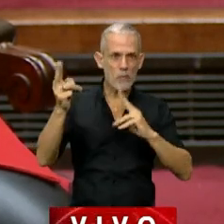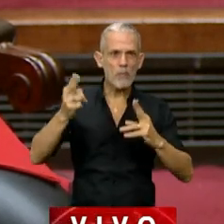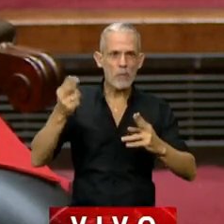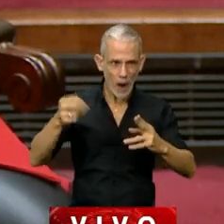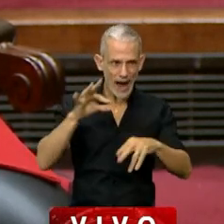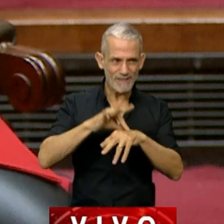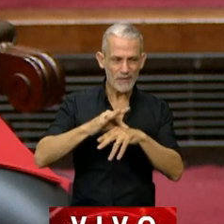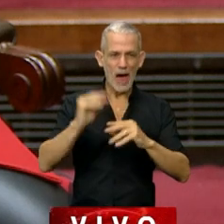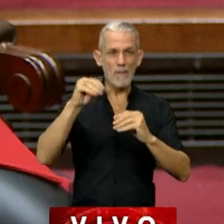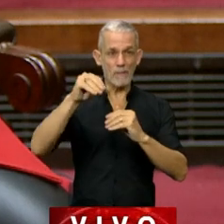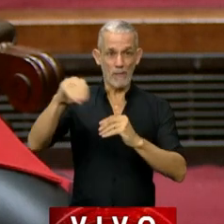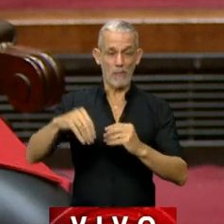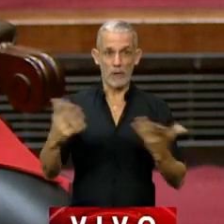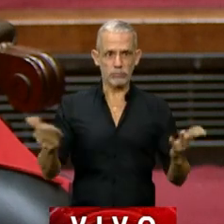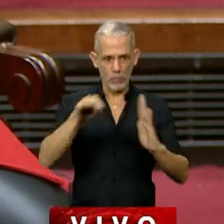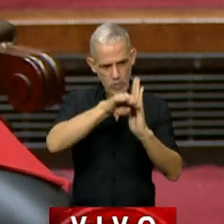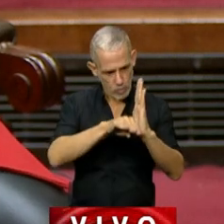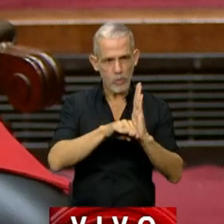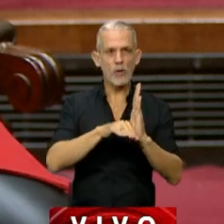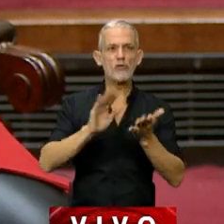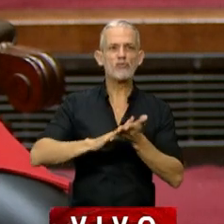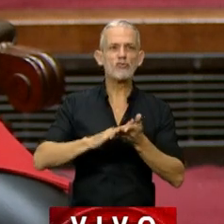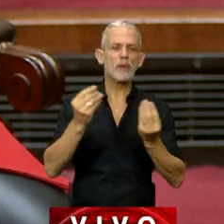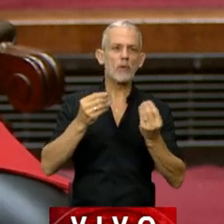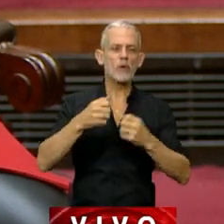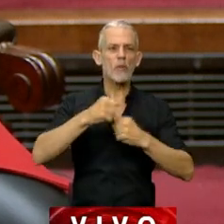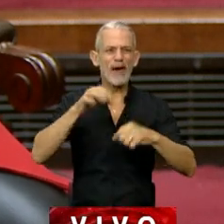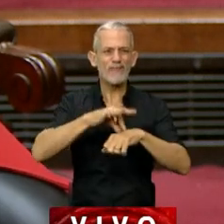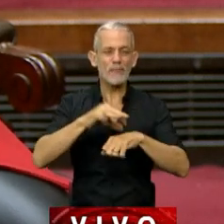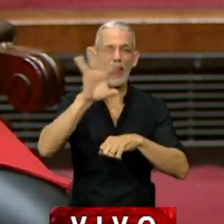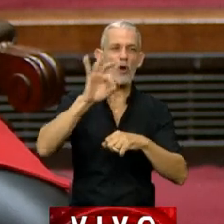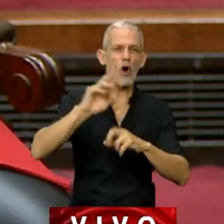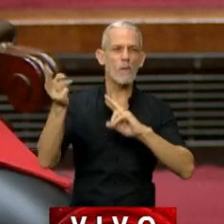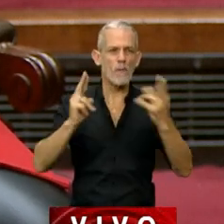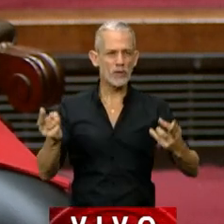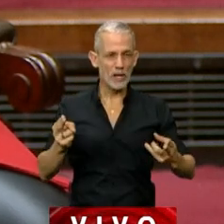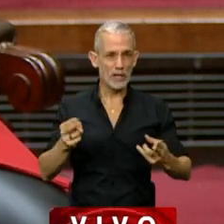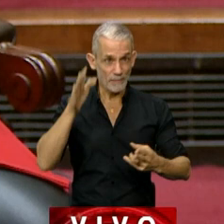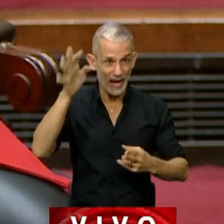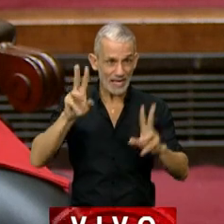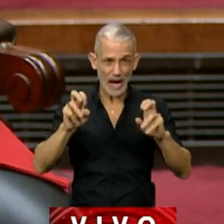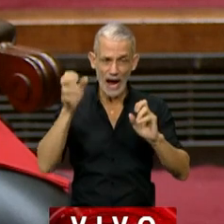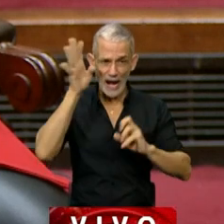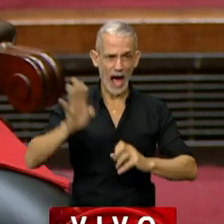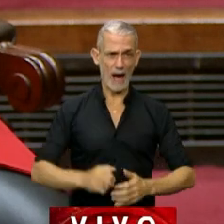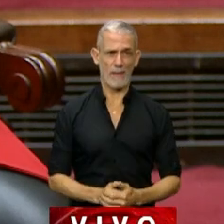un segundo o tercer lugar en causas de morbilidad y de mortalidad. Es un tema grave.